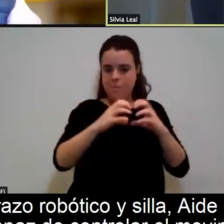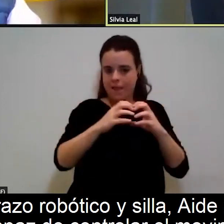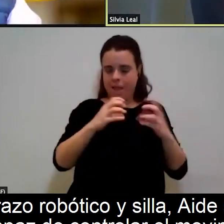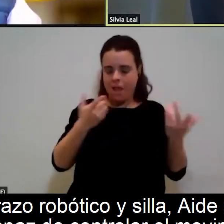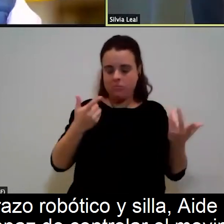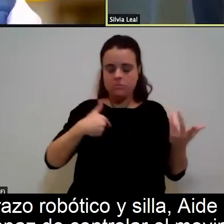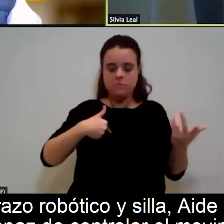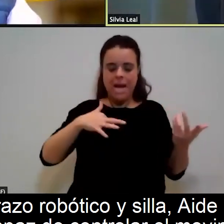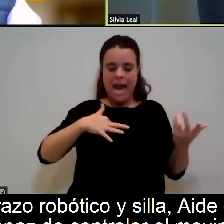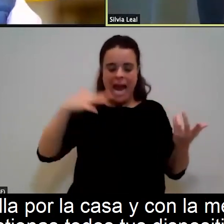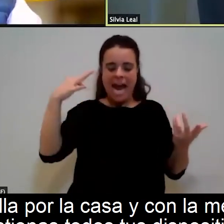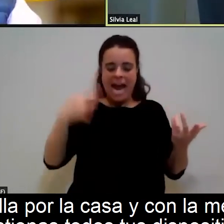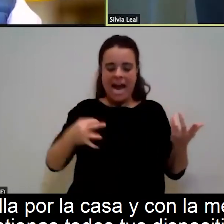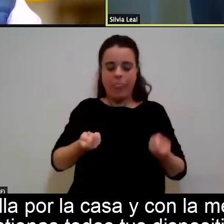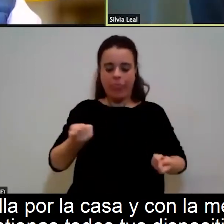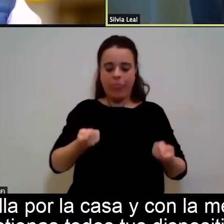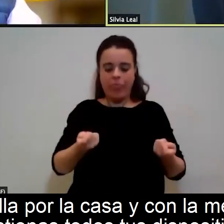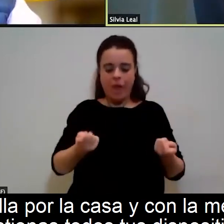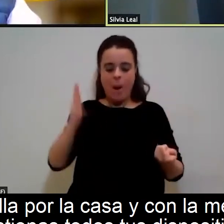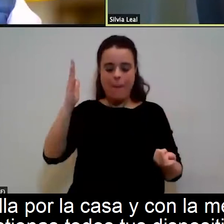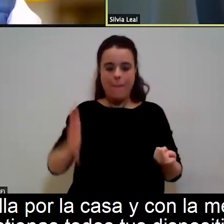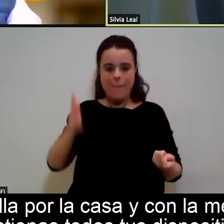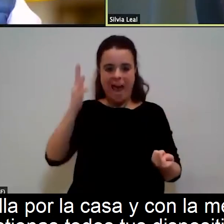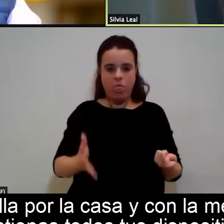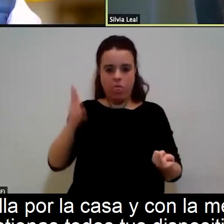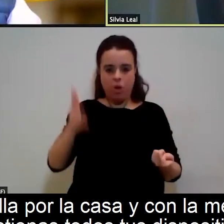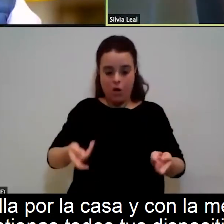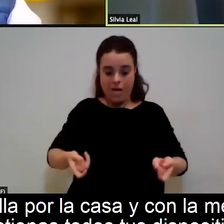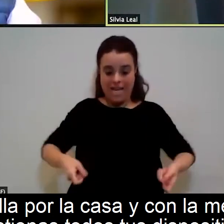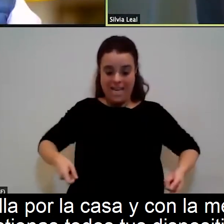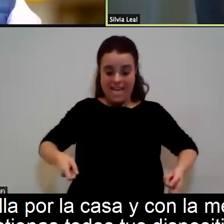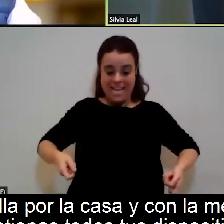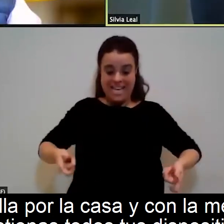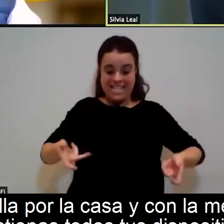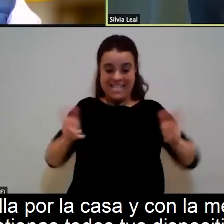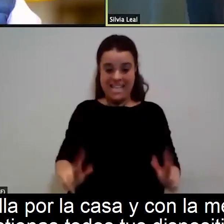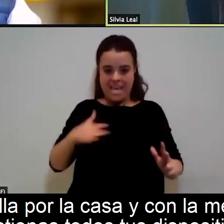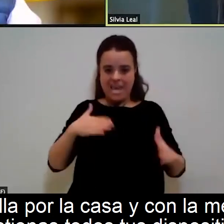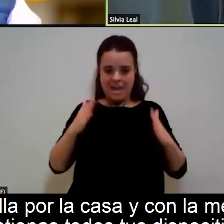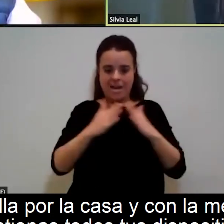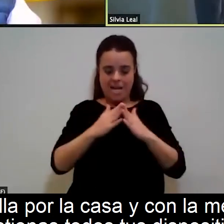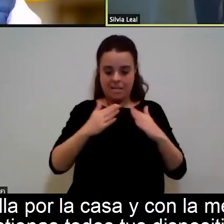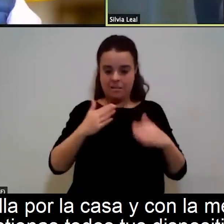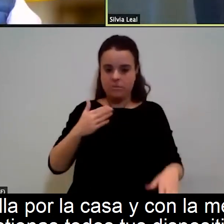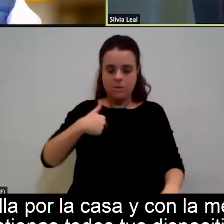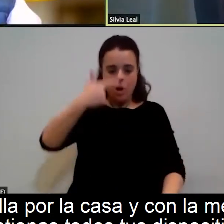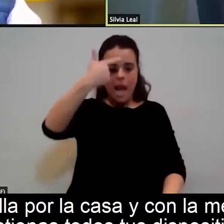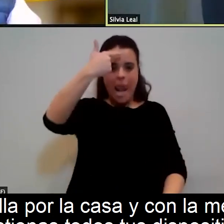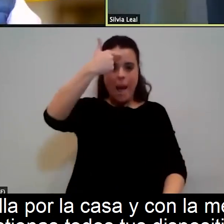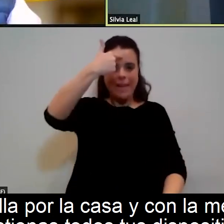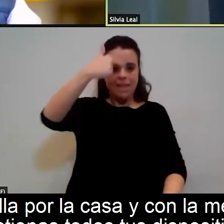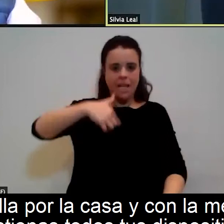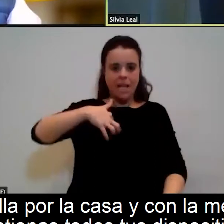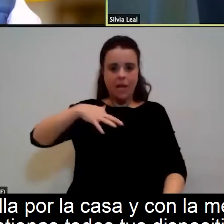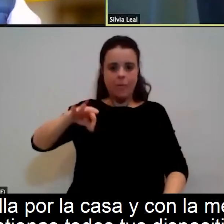movimiento de ese brazo robótico y de la silla por la casa y con la mente enciendes y apagas la tele, gestionas todos